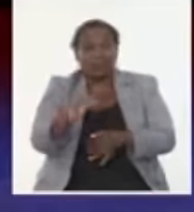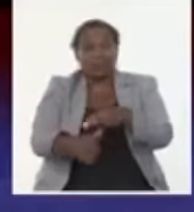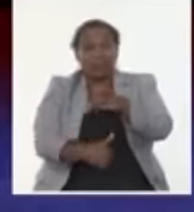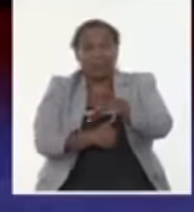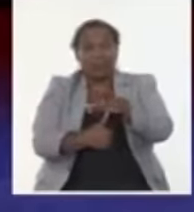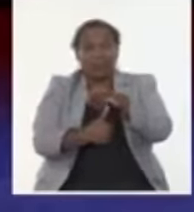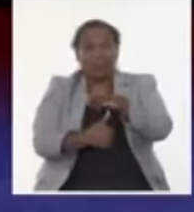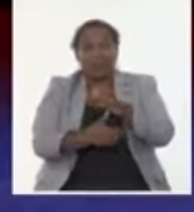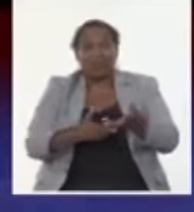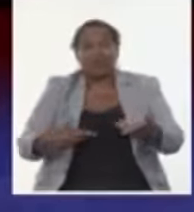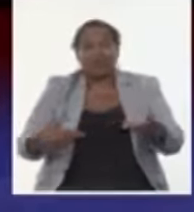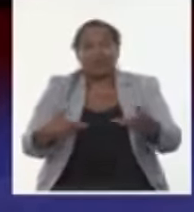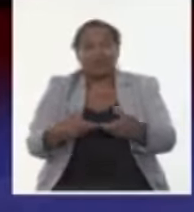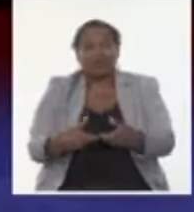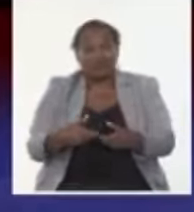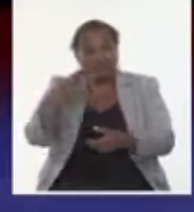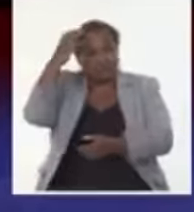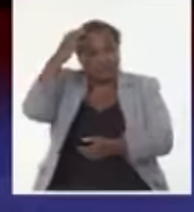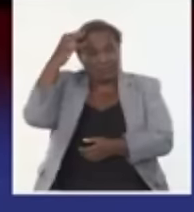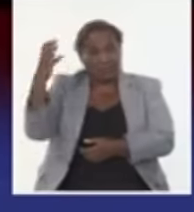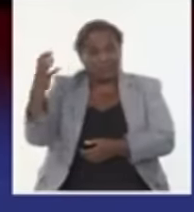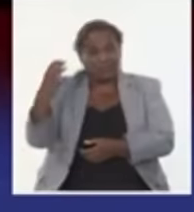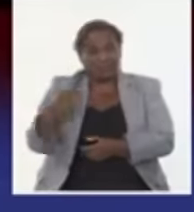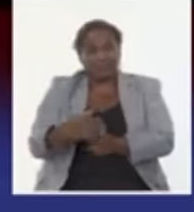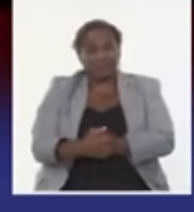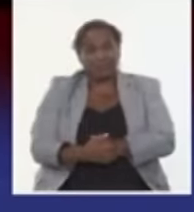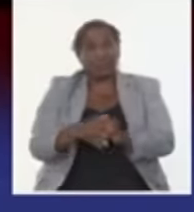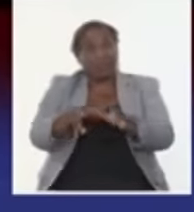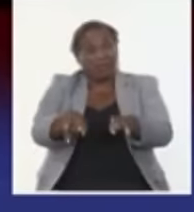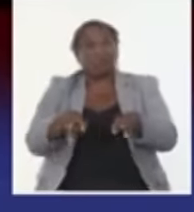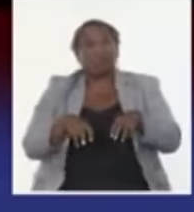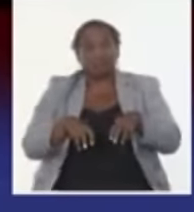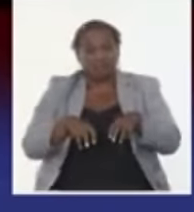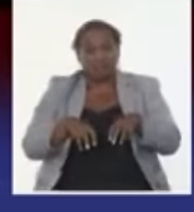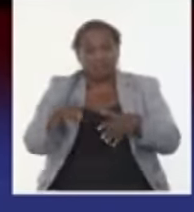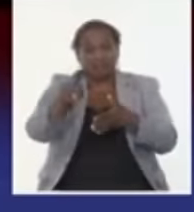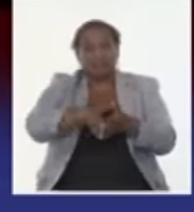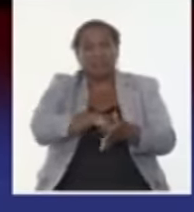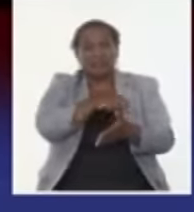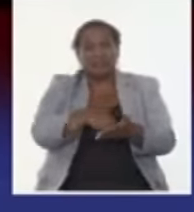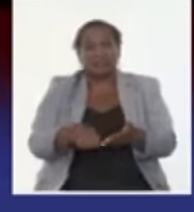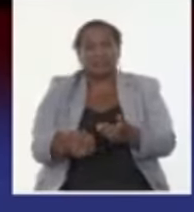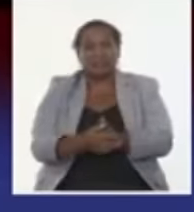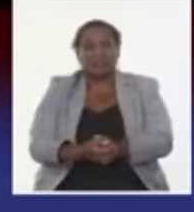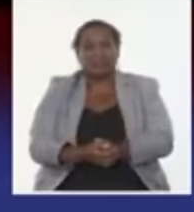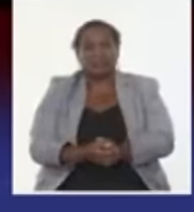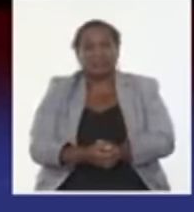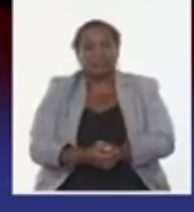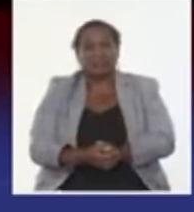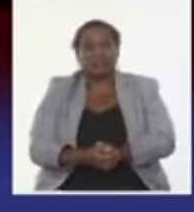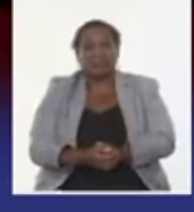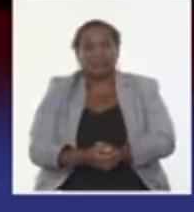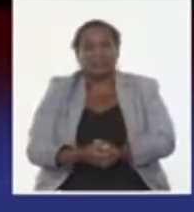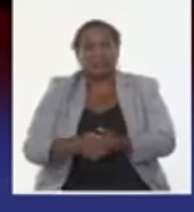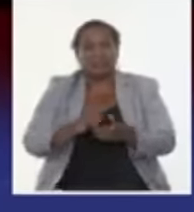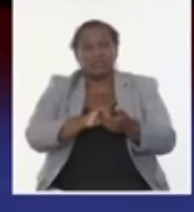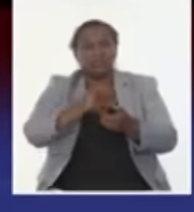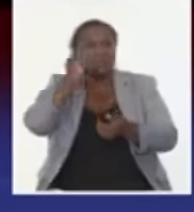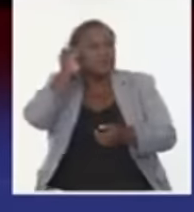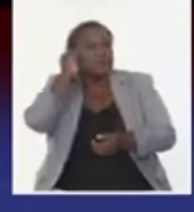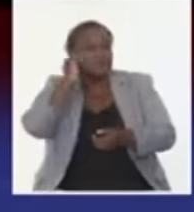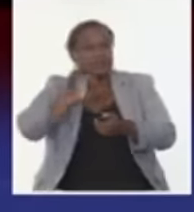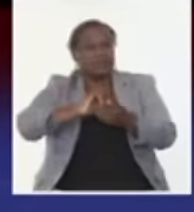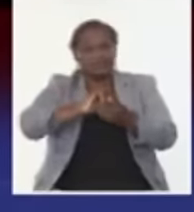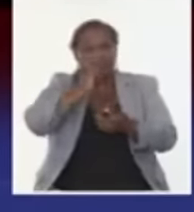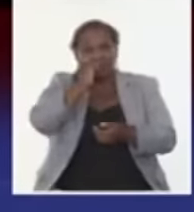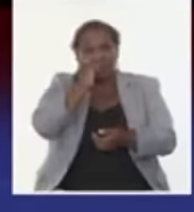del Consejo de Estado y de la Asamblea Nacional del Poder Popular, compañeras y compañeros, miembros del